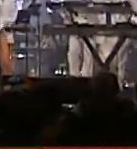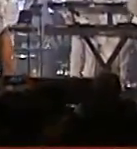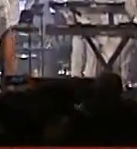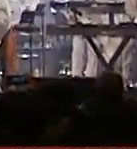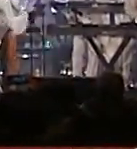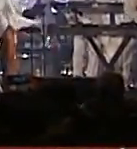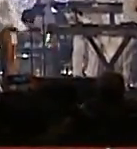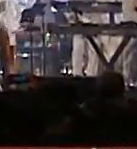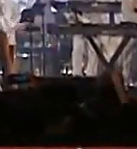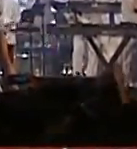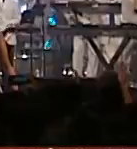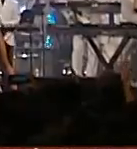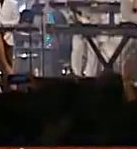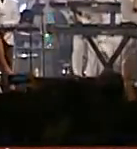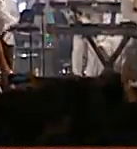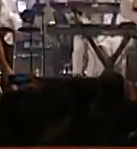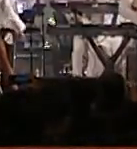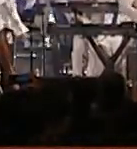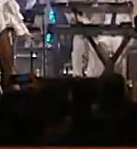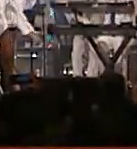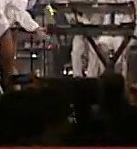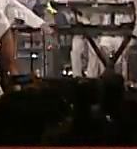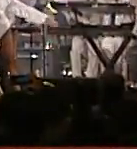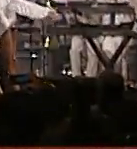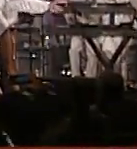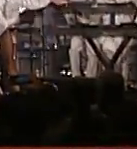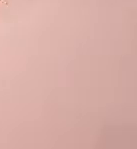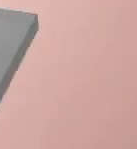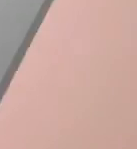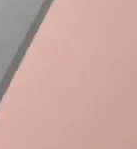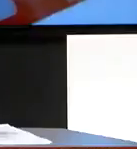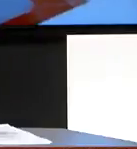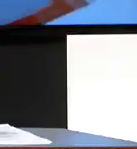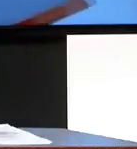Para México al Día, Rufino Enríquez González.